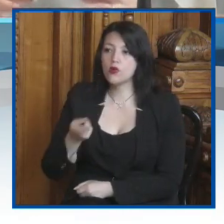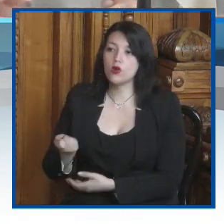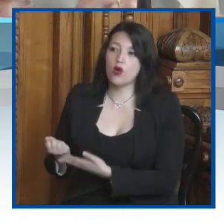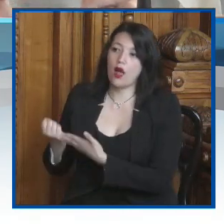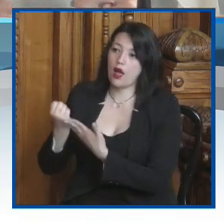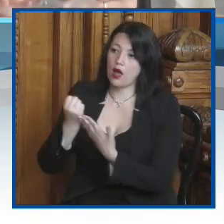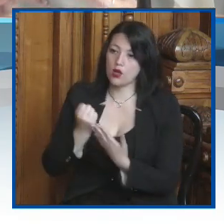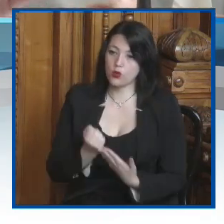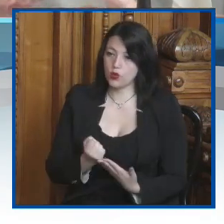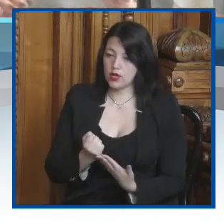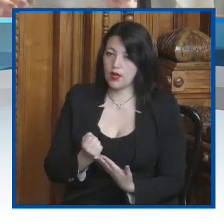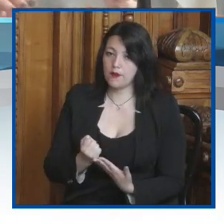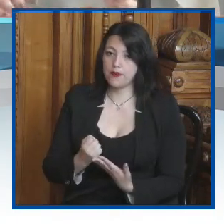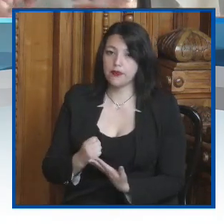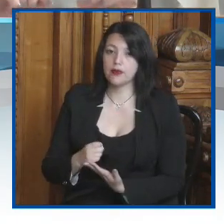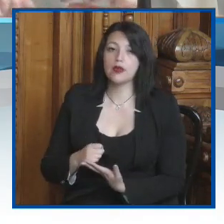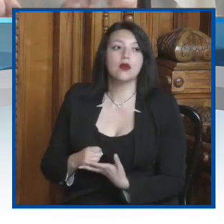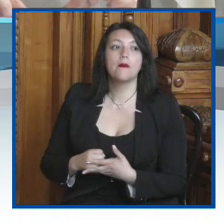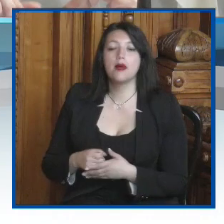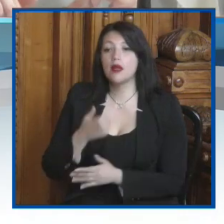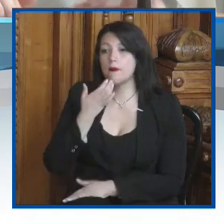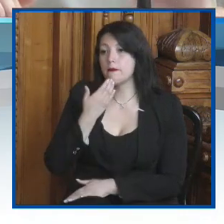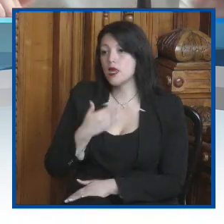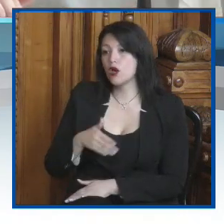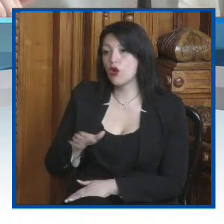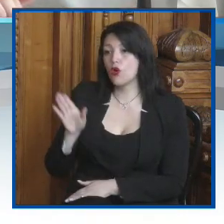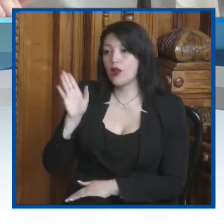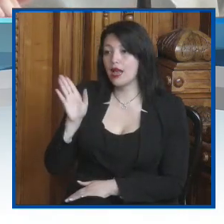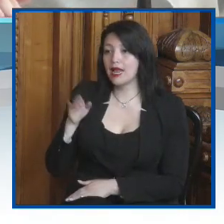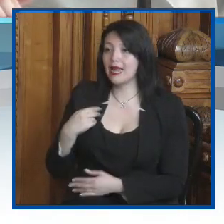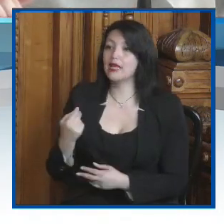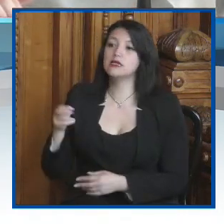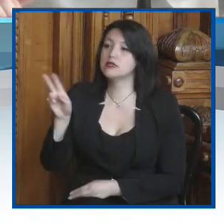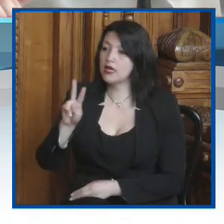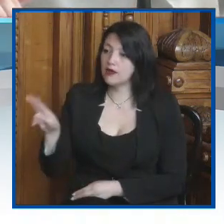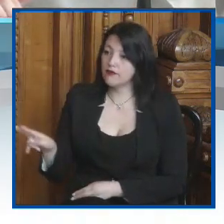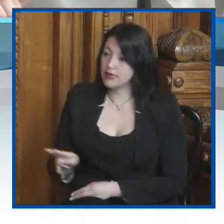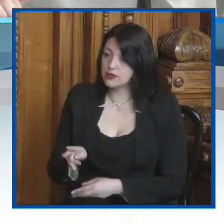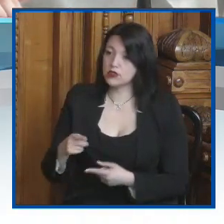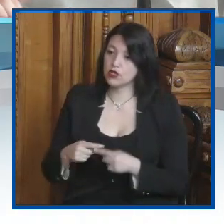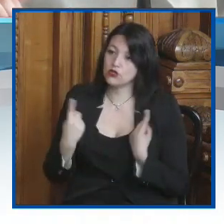ayuda para poder mejorar el servicio que brindamos.